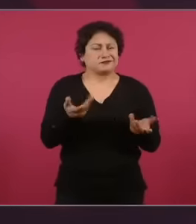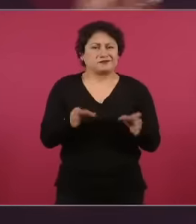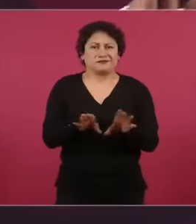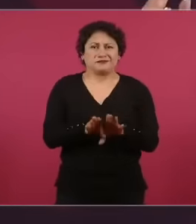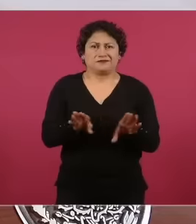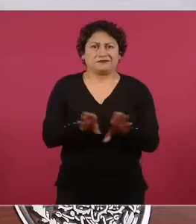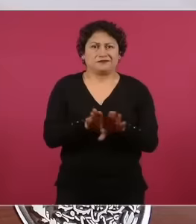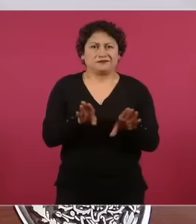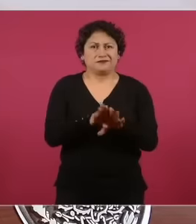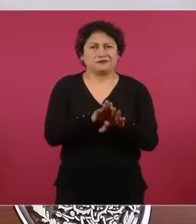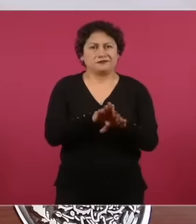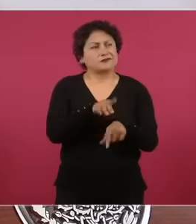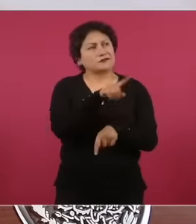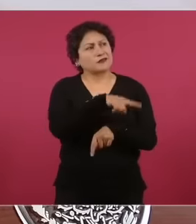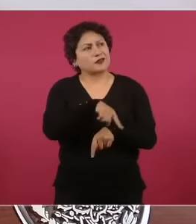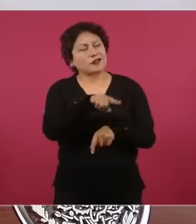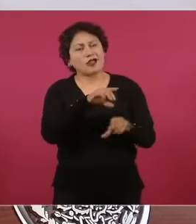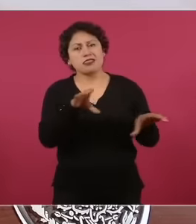privilegios.